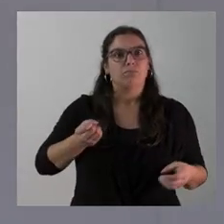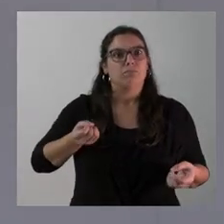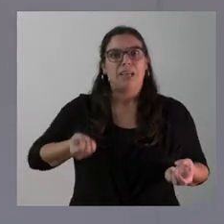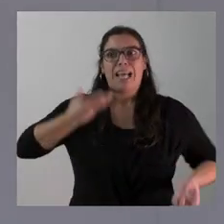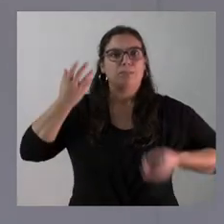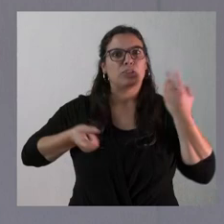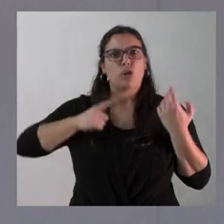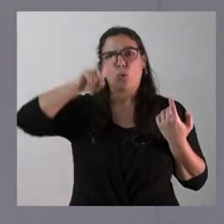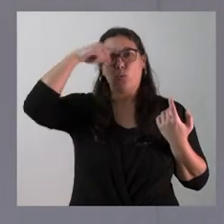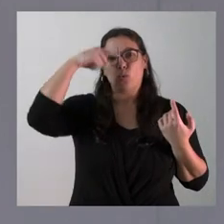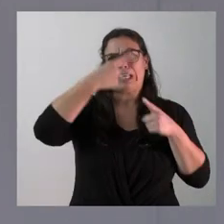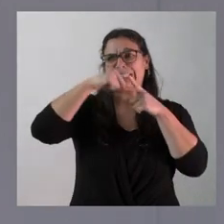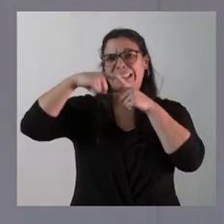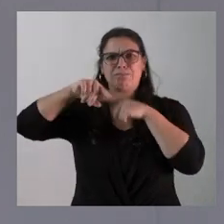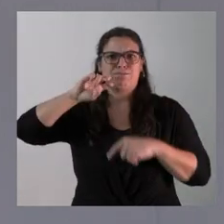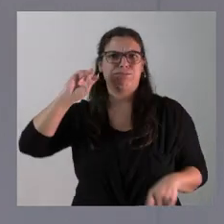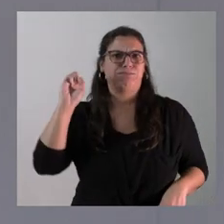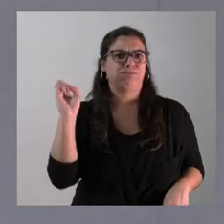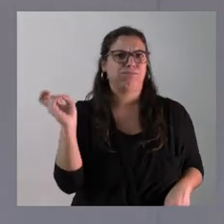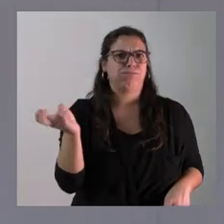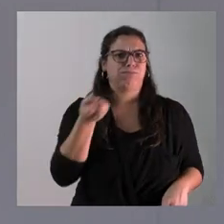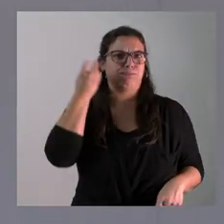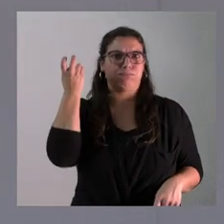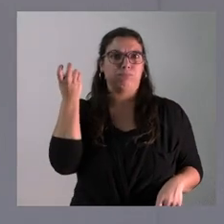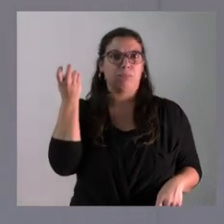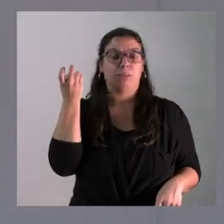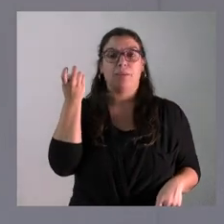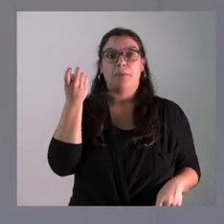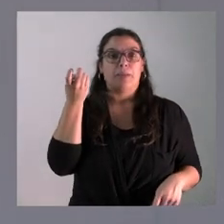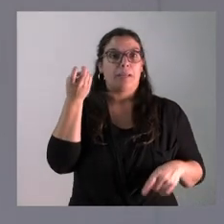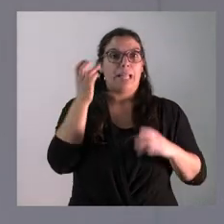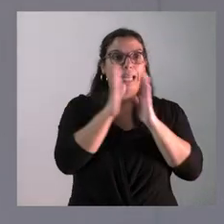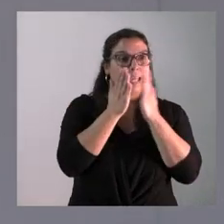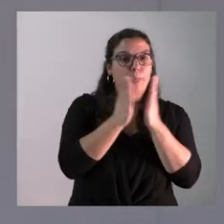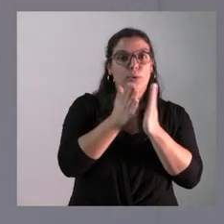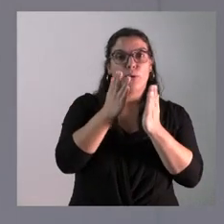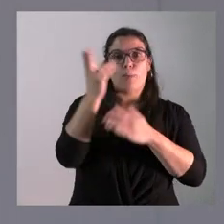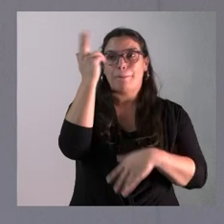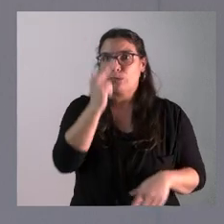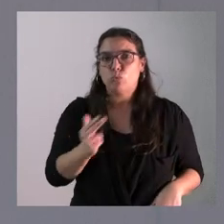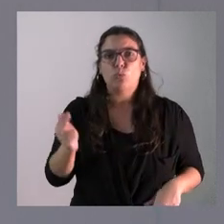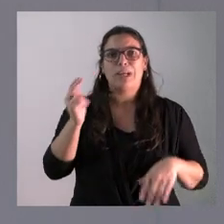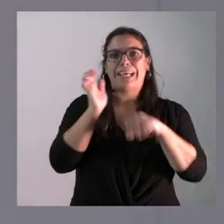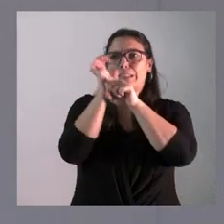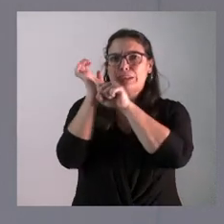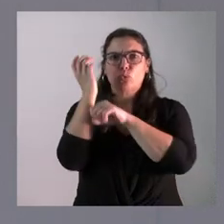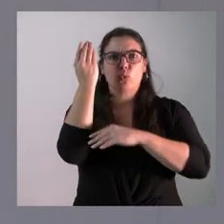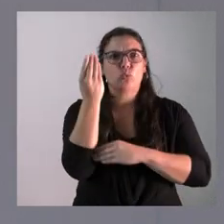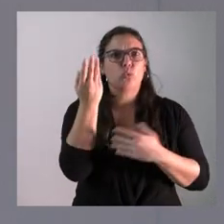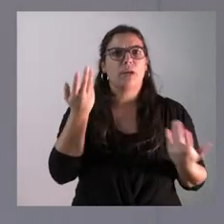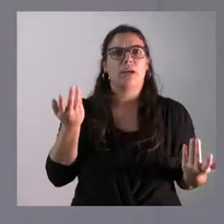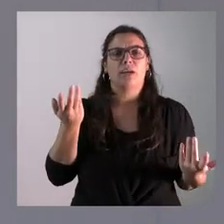culturales de muy diversas naturaleza que encuentra desde la lectura El libro La pintura la escultura